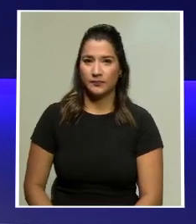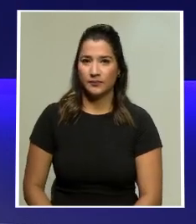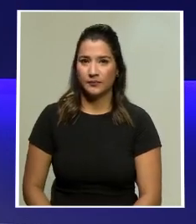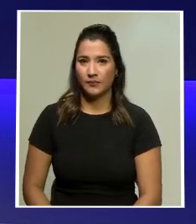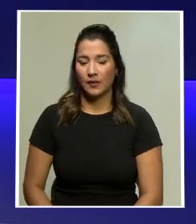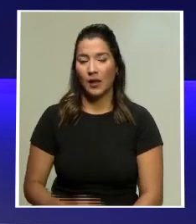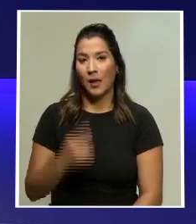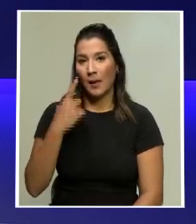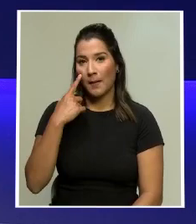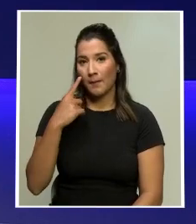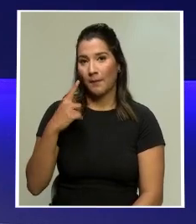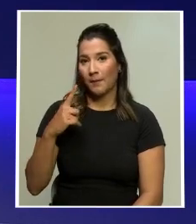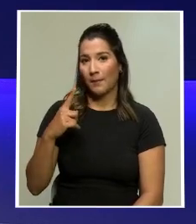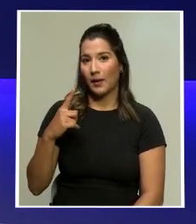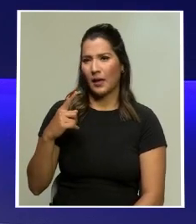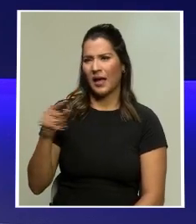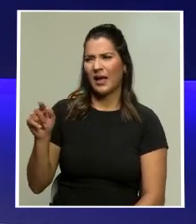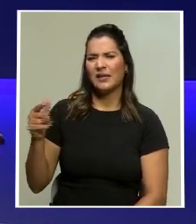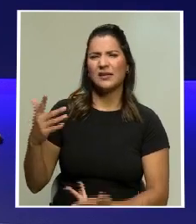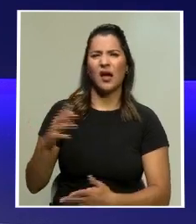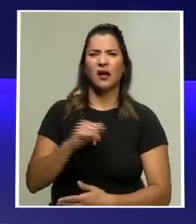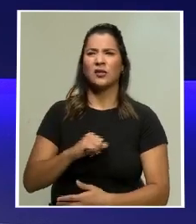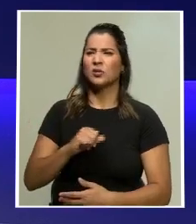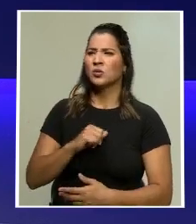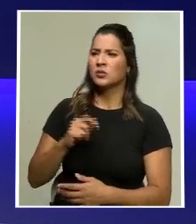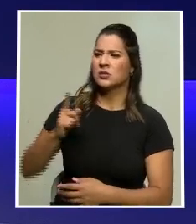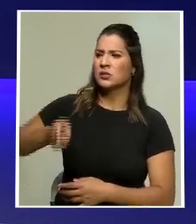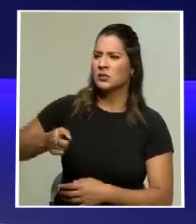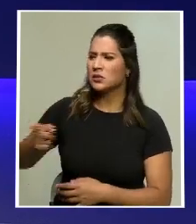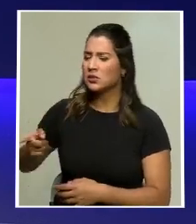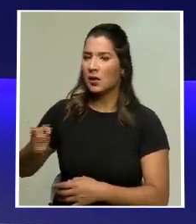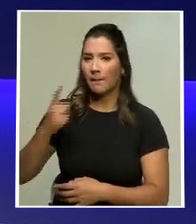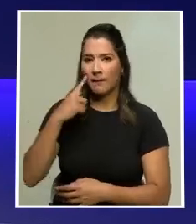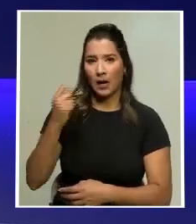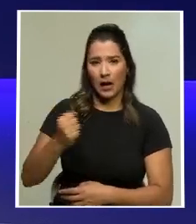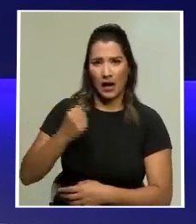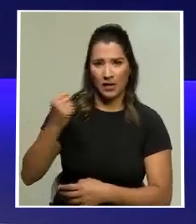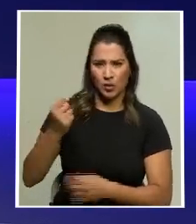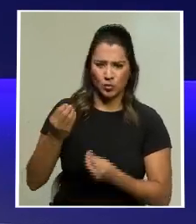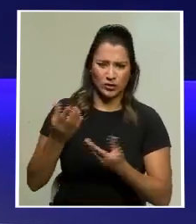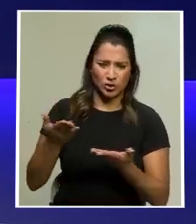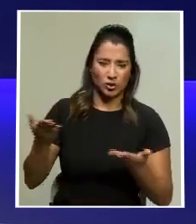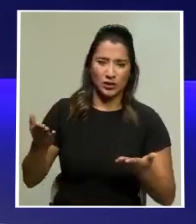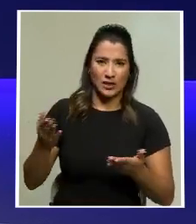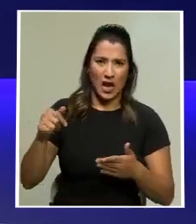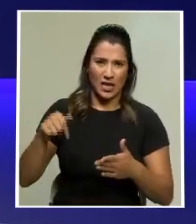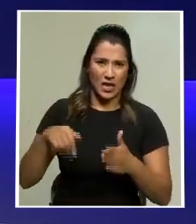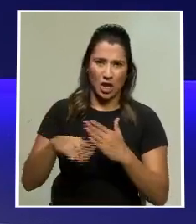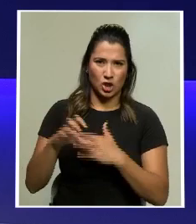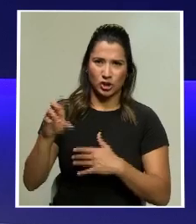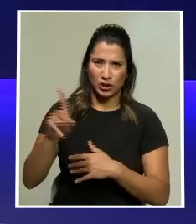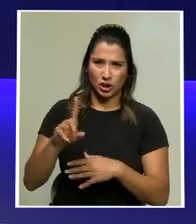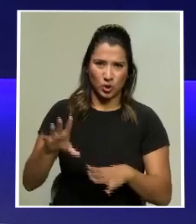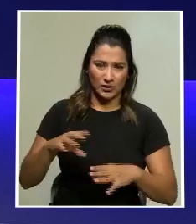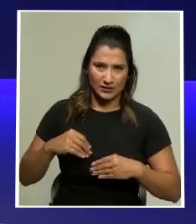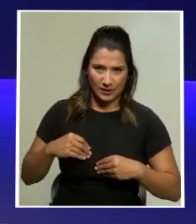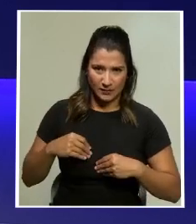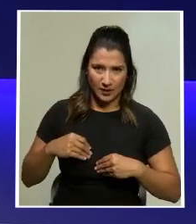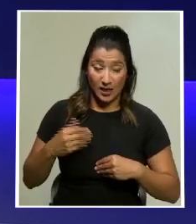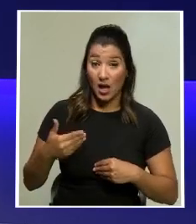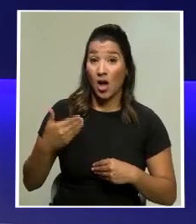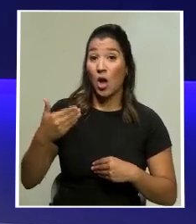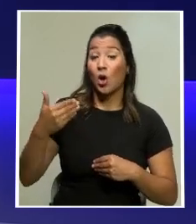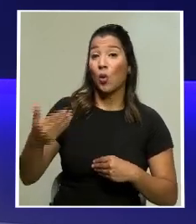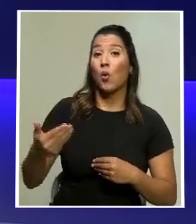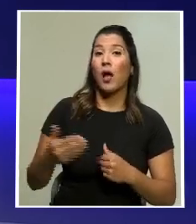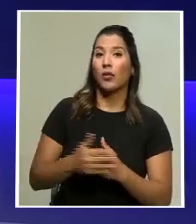para asegurar esas victorias. Por ejemplo, cosa inconcebible aquí en Costa Rica, que el día en que van a dar el